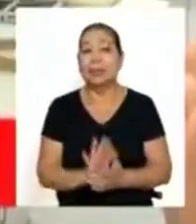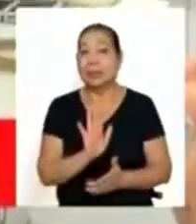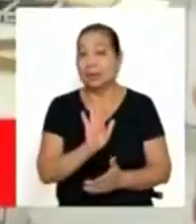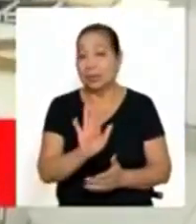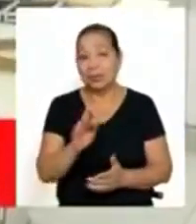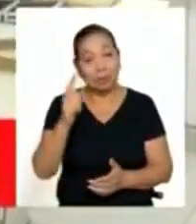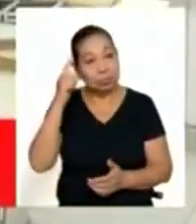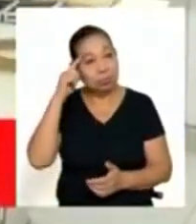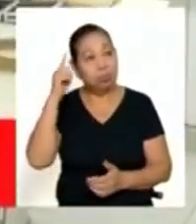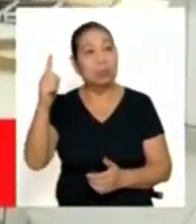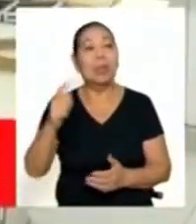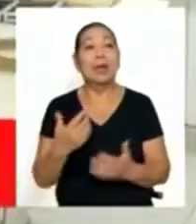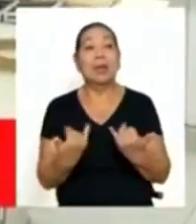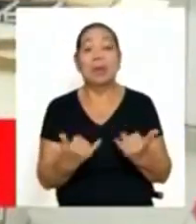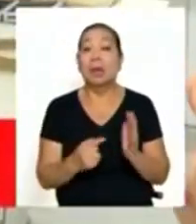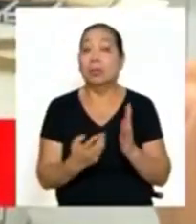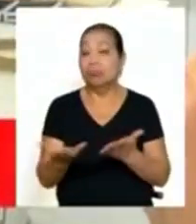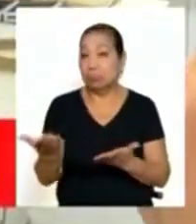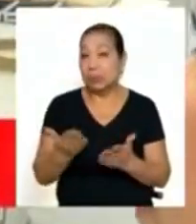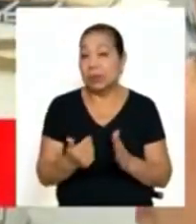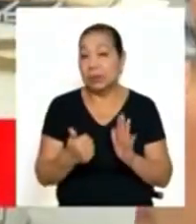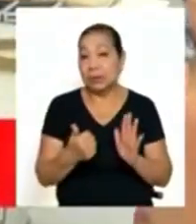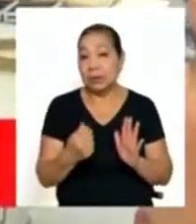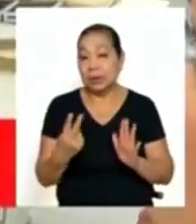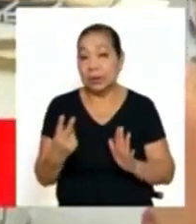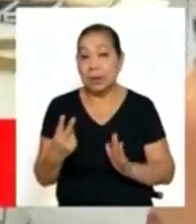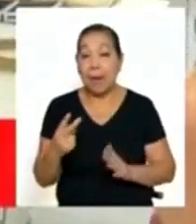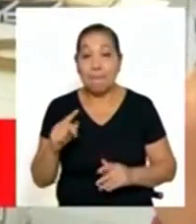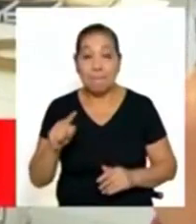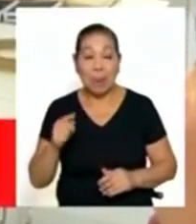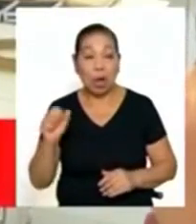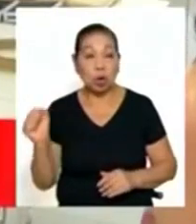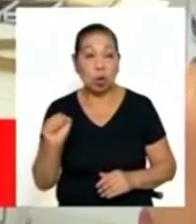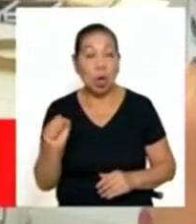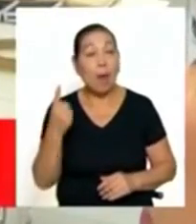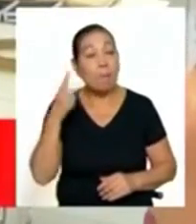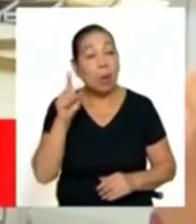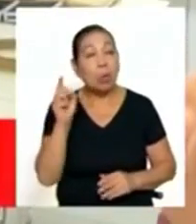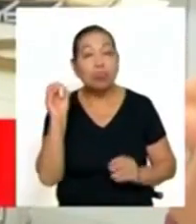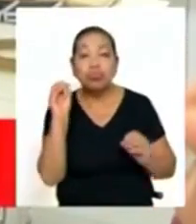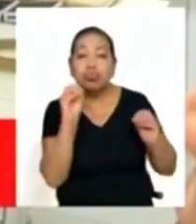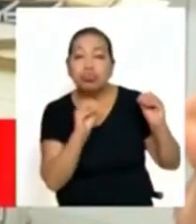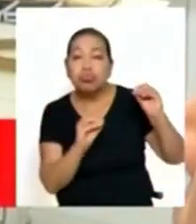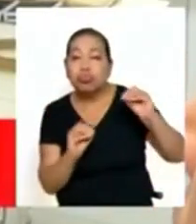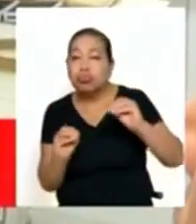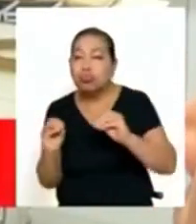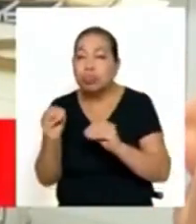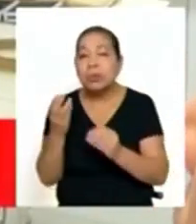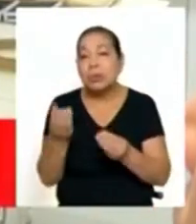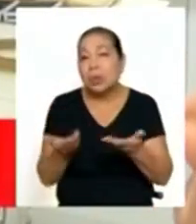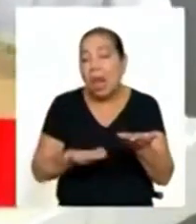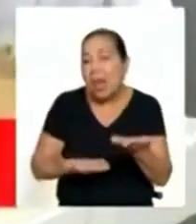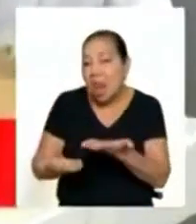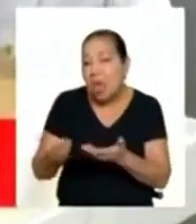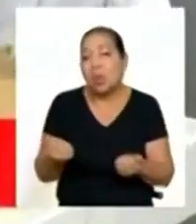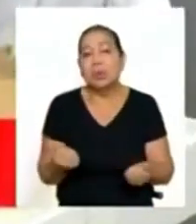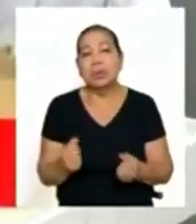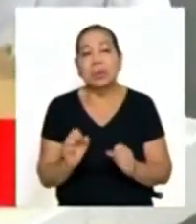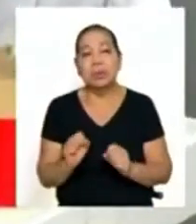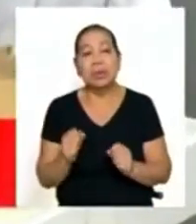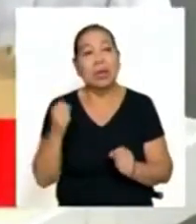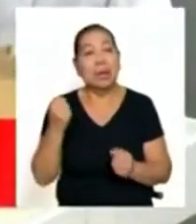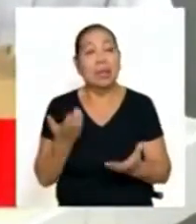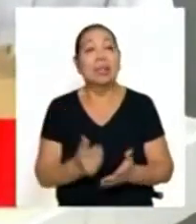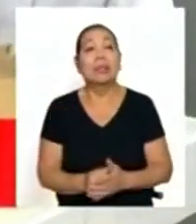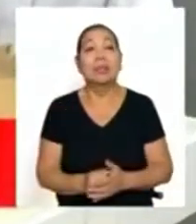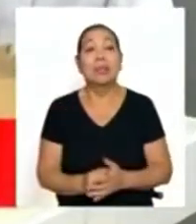Ellos son emprendedores innovadores y han recibido 67 mil soles para su para mejorar su modelo de negocio. Sí, nosotros hemos